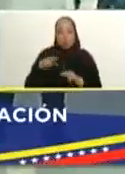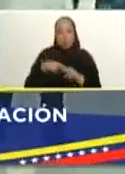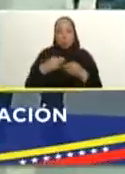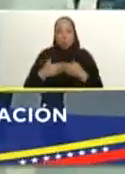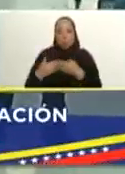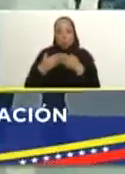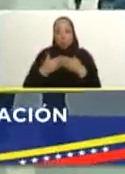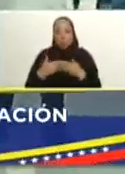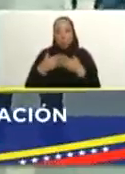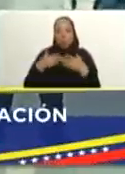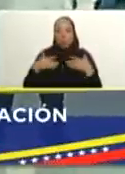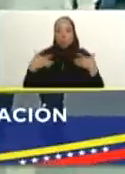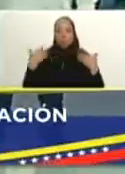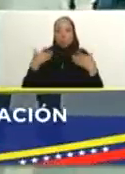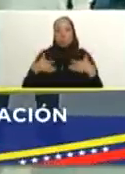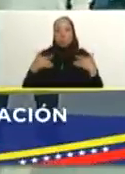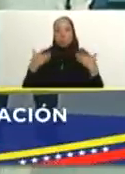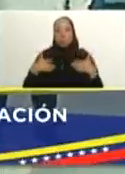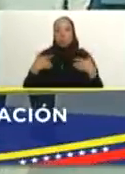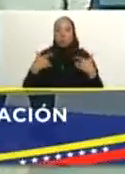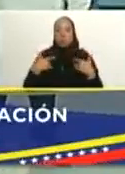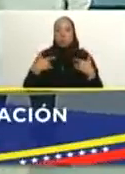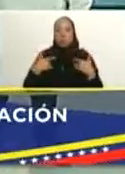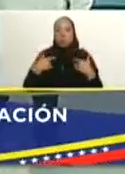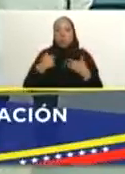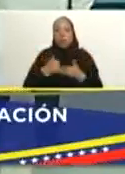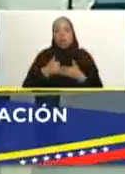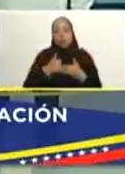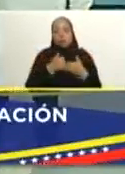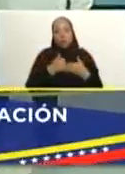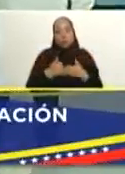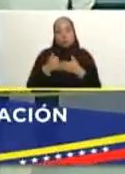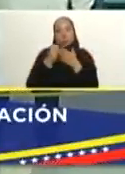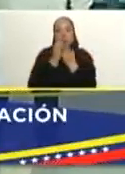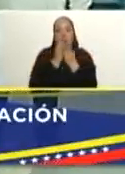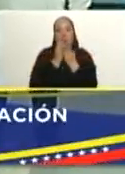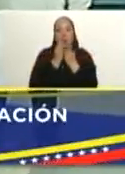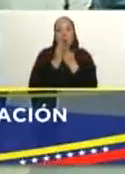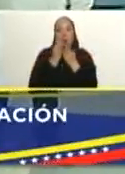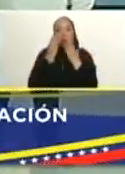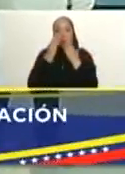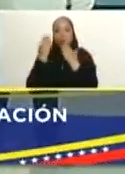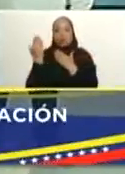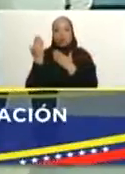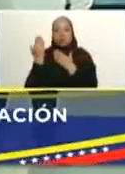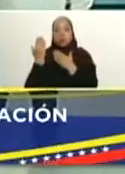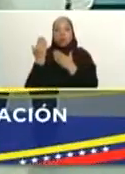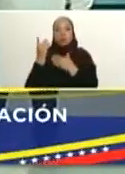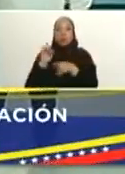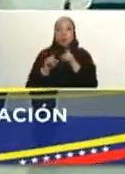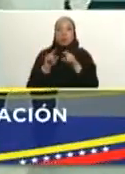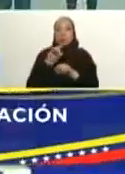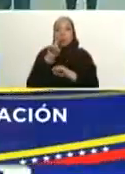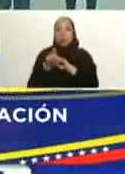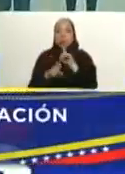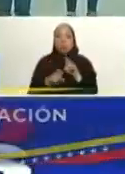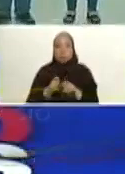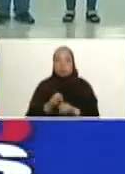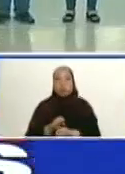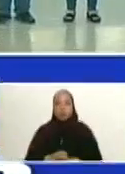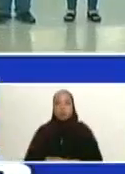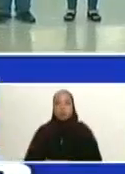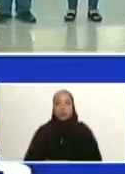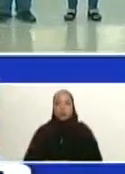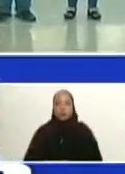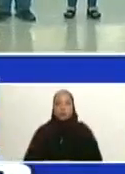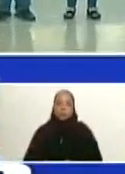acá emocionados a Negre a colocarle esa gotita de amor para su escuela. Adelante, presidente, si tiene alguna pregunta.